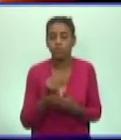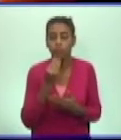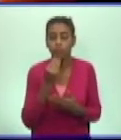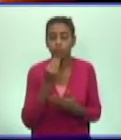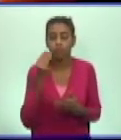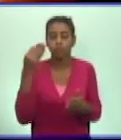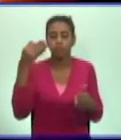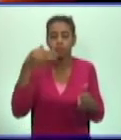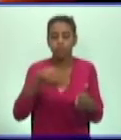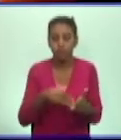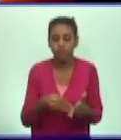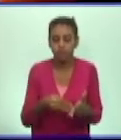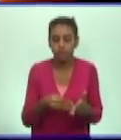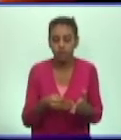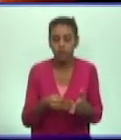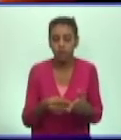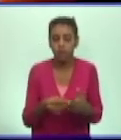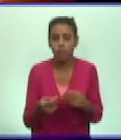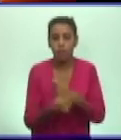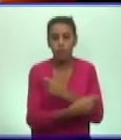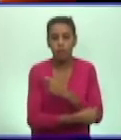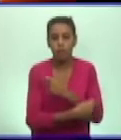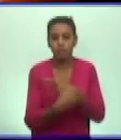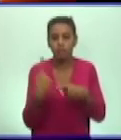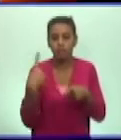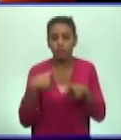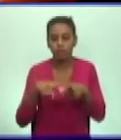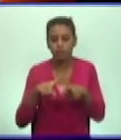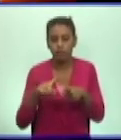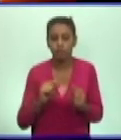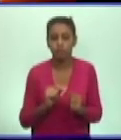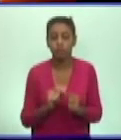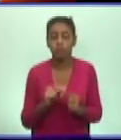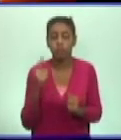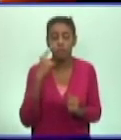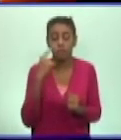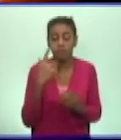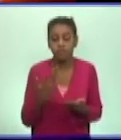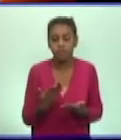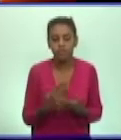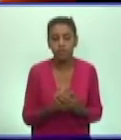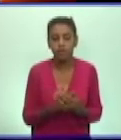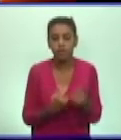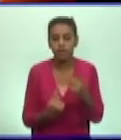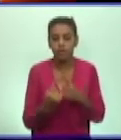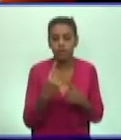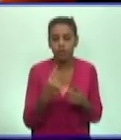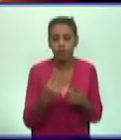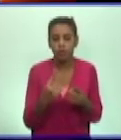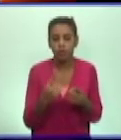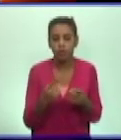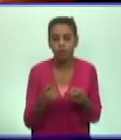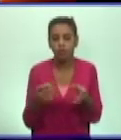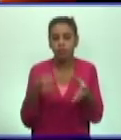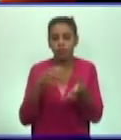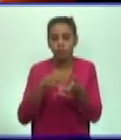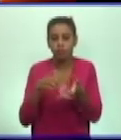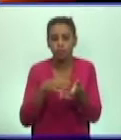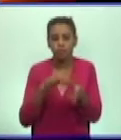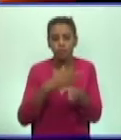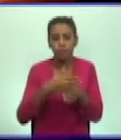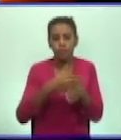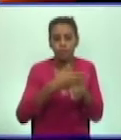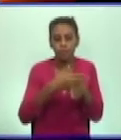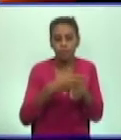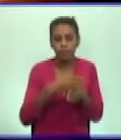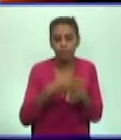intervenir en los asuntos internos de otro. Pues miren, aquí estamos viendo cómo también, fíjense que ya hago la salvedad, regiones diferentes, pero para que vean,